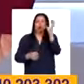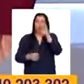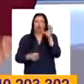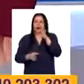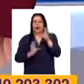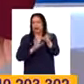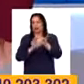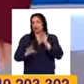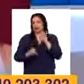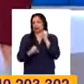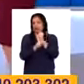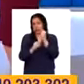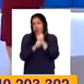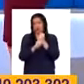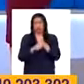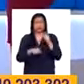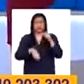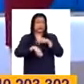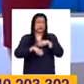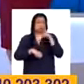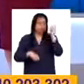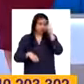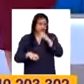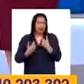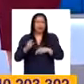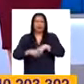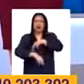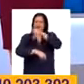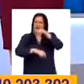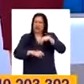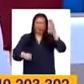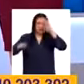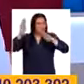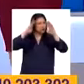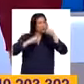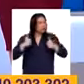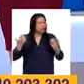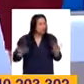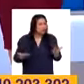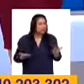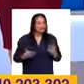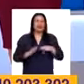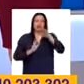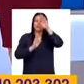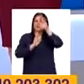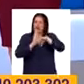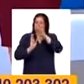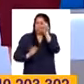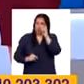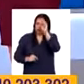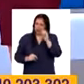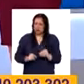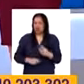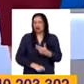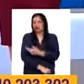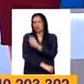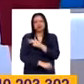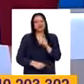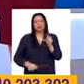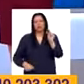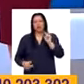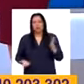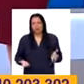medio de lo que estamos atravesando. Pero las regiones que preocupan también son aquellos que tienen menos porcentaje de